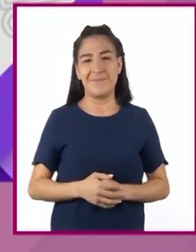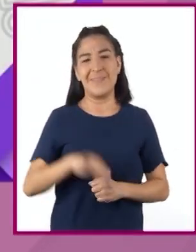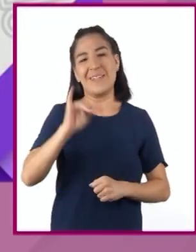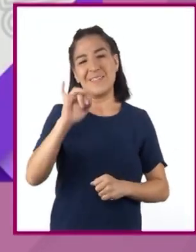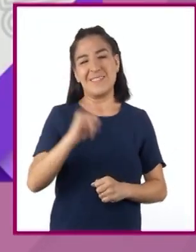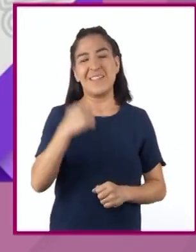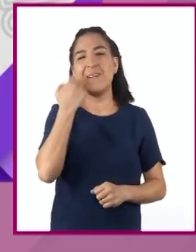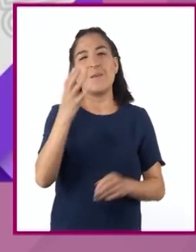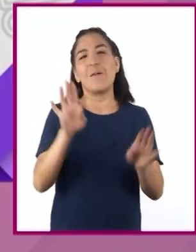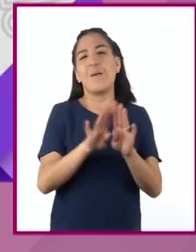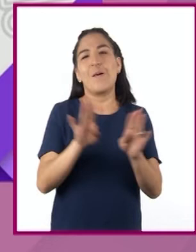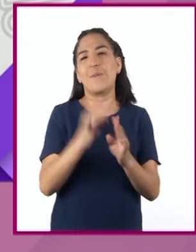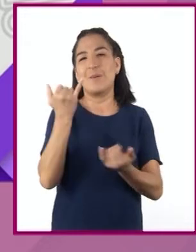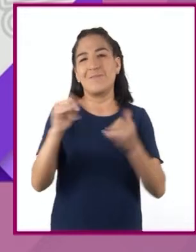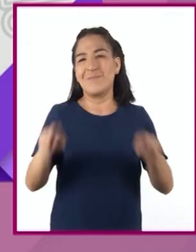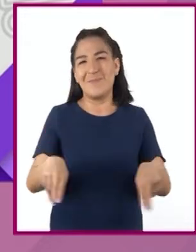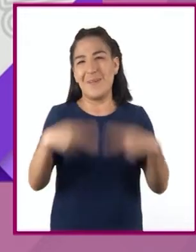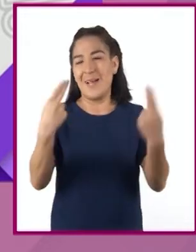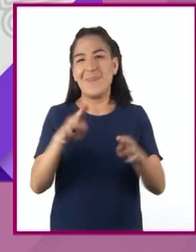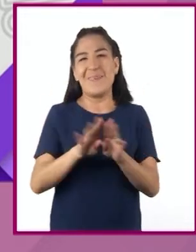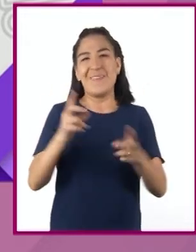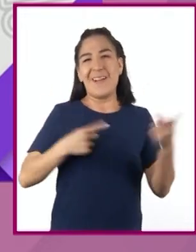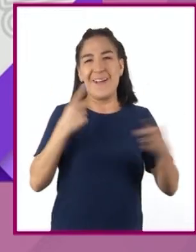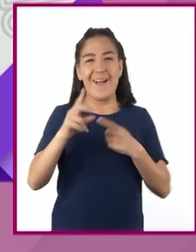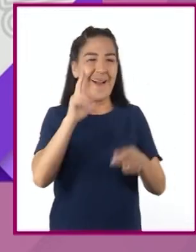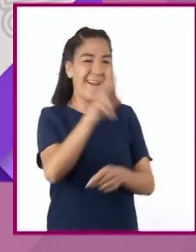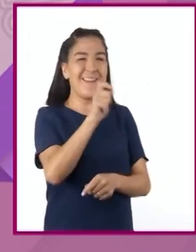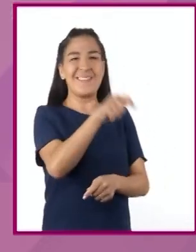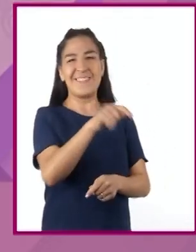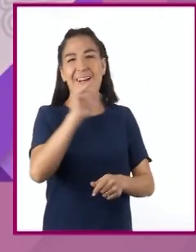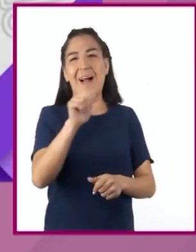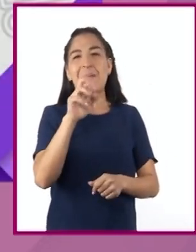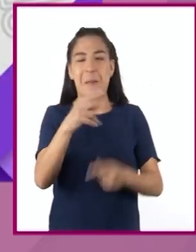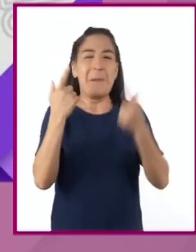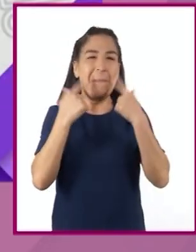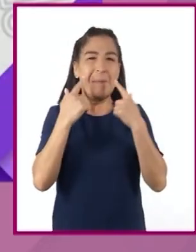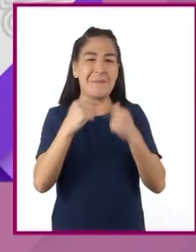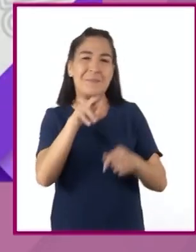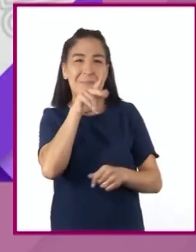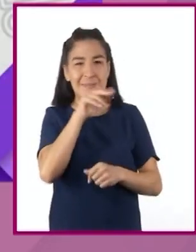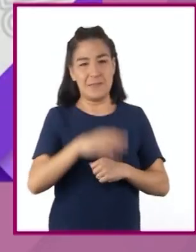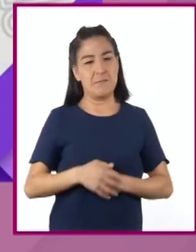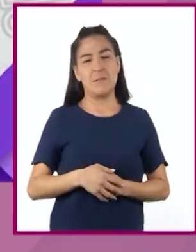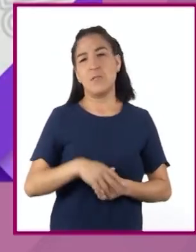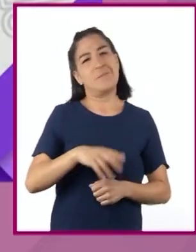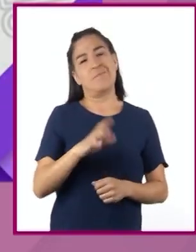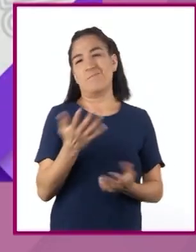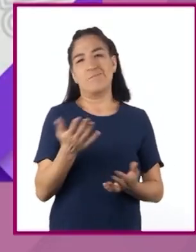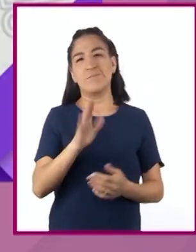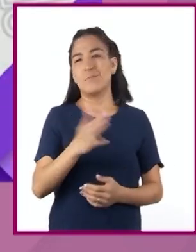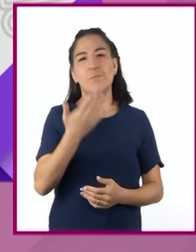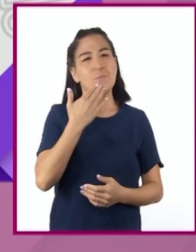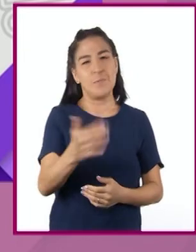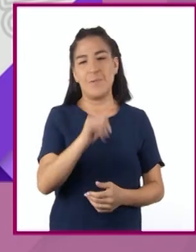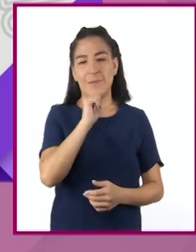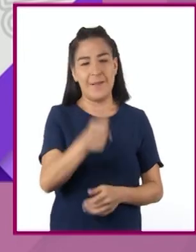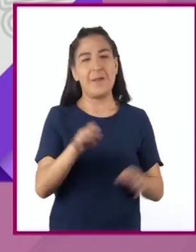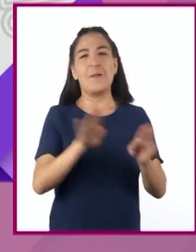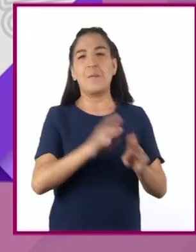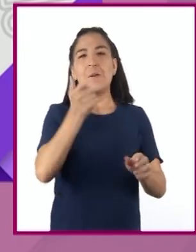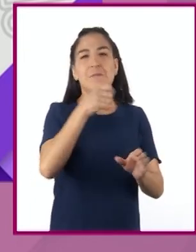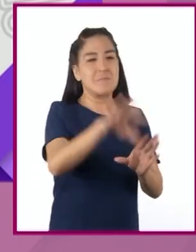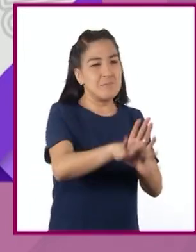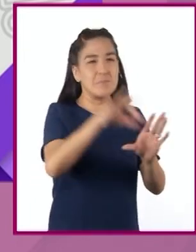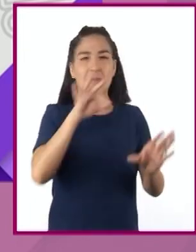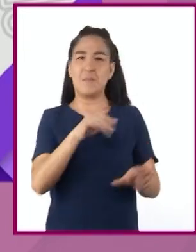considero que solamente es un juego y sería divertido ver la angustia de Javier. No está bien que tomemos cosas que no nos pertenecen